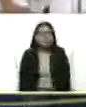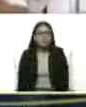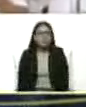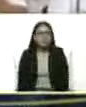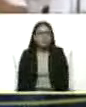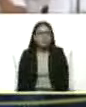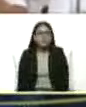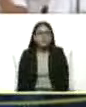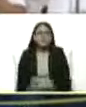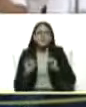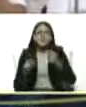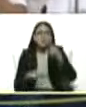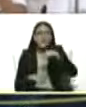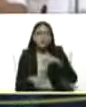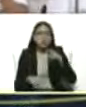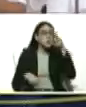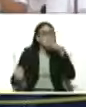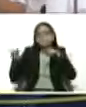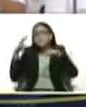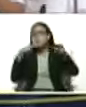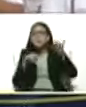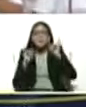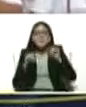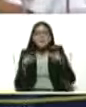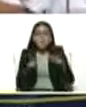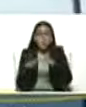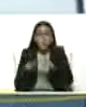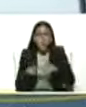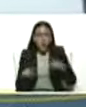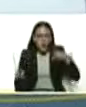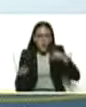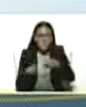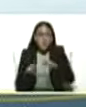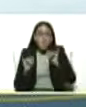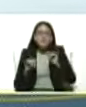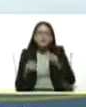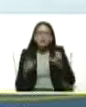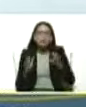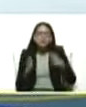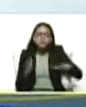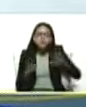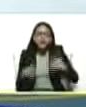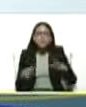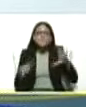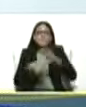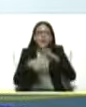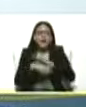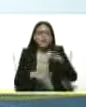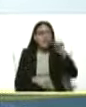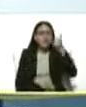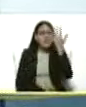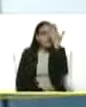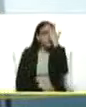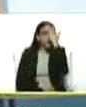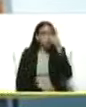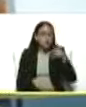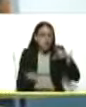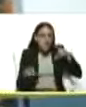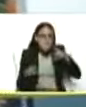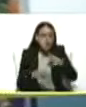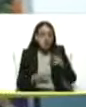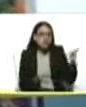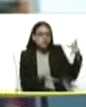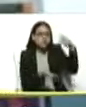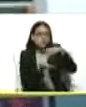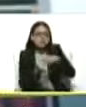el recorrido por el centro de investigación que usted decretó el martes 10 de febrero, estando usted en